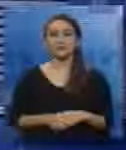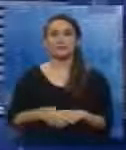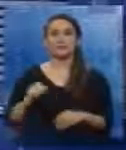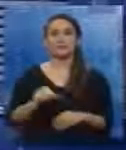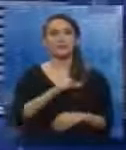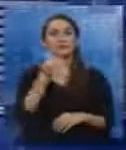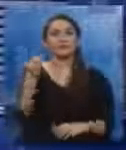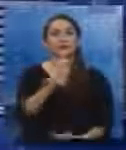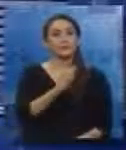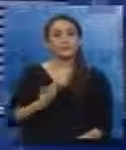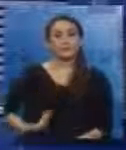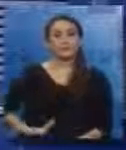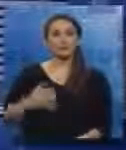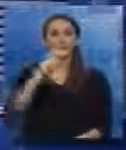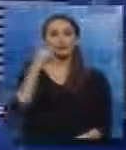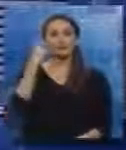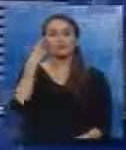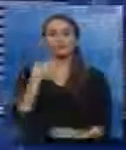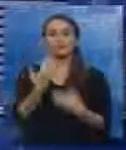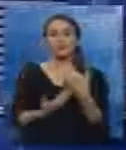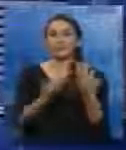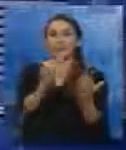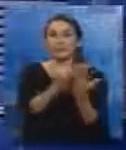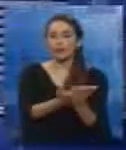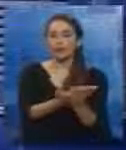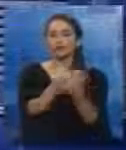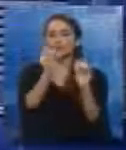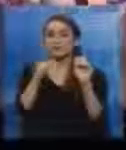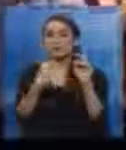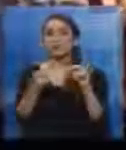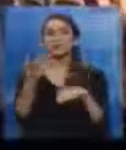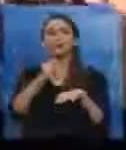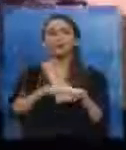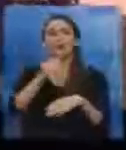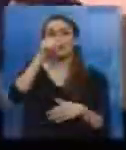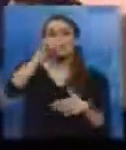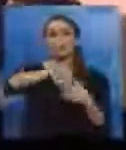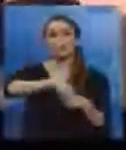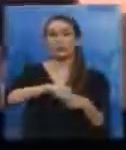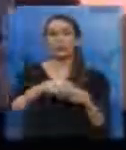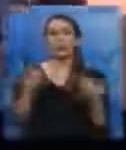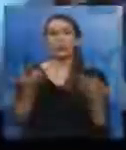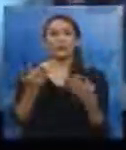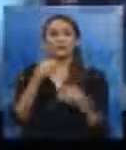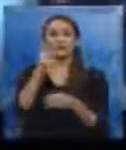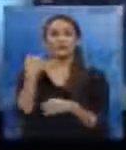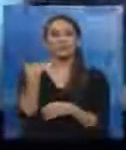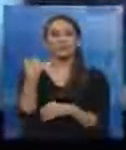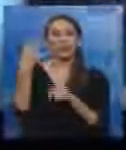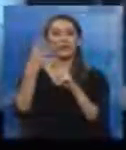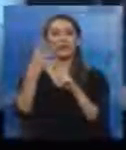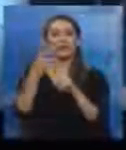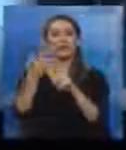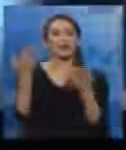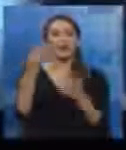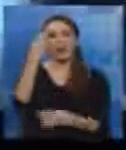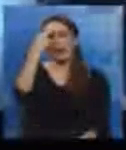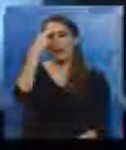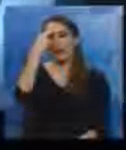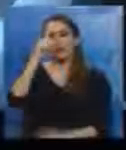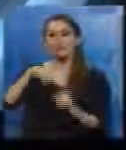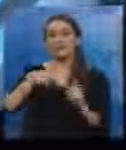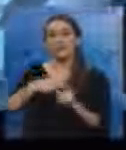otra parte, el presidente Rafael Correa propuso un mecanismo para recuperar el precio del barril de petróleo en la cuarta cumbre de países árabes y de América del